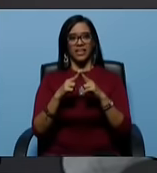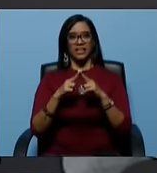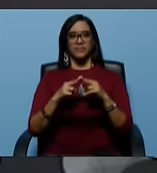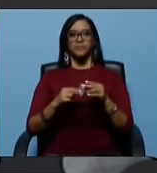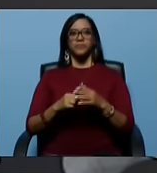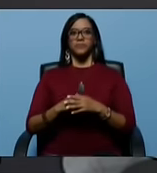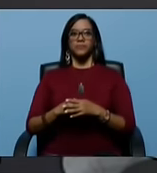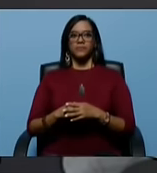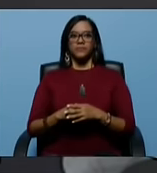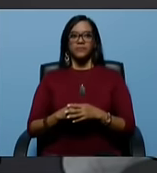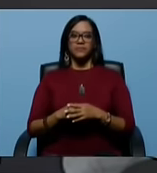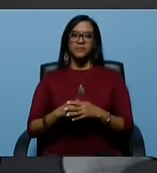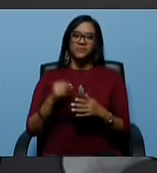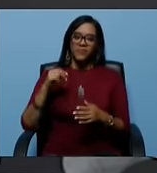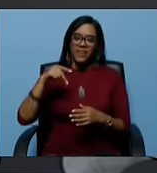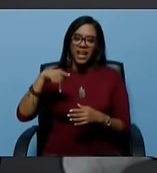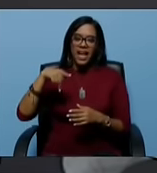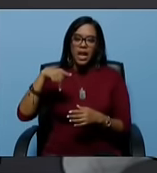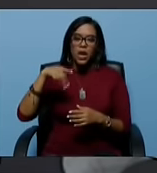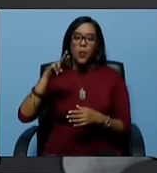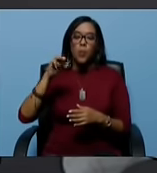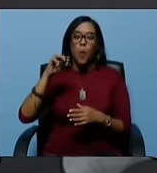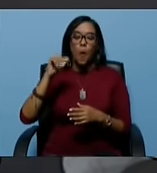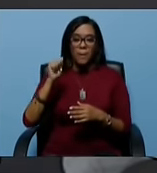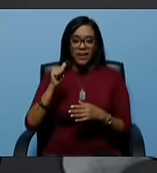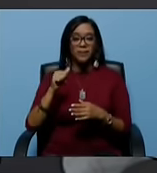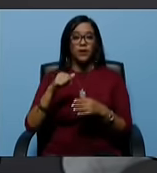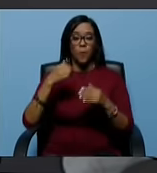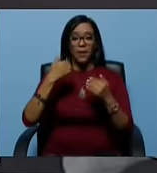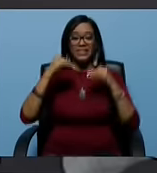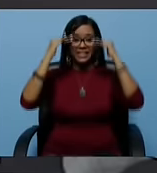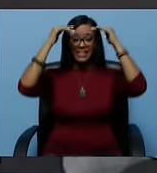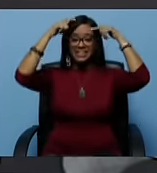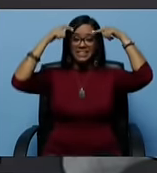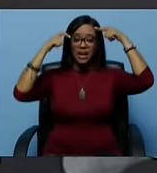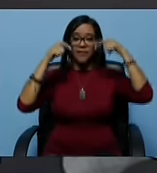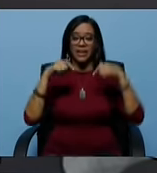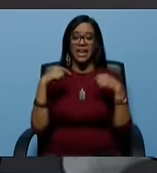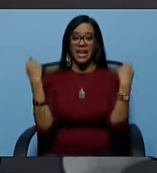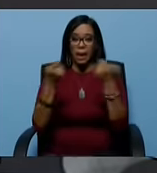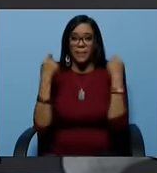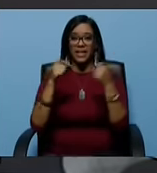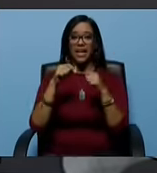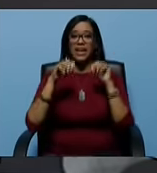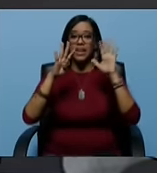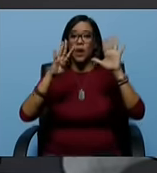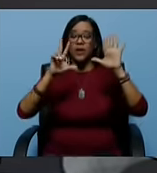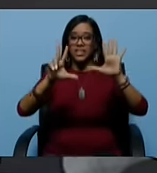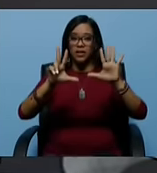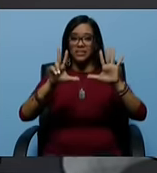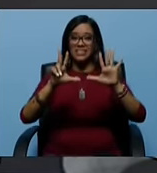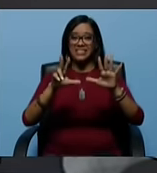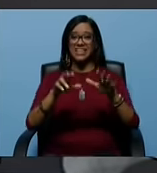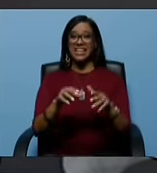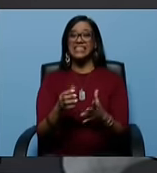Mira, el Puma cuando veía a mi comandante Chávez en la campaña 98, se le echaba unas